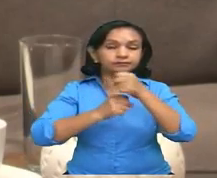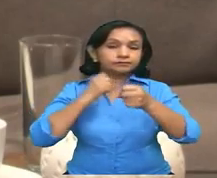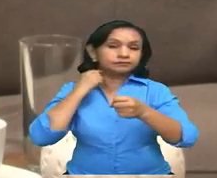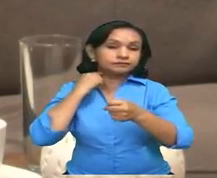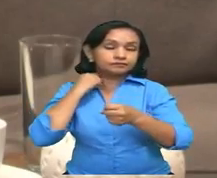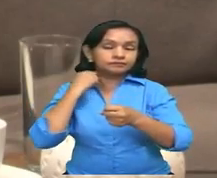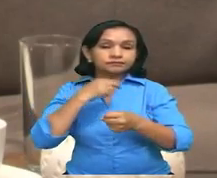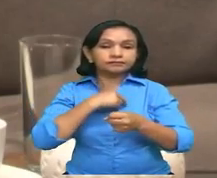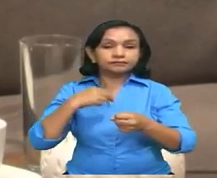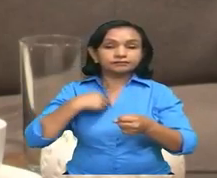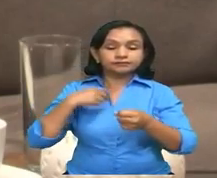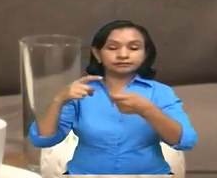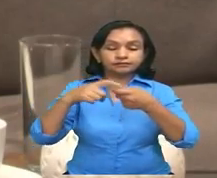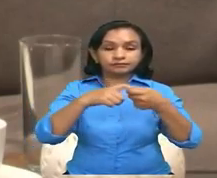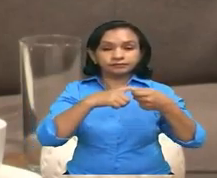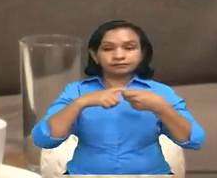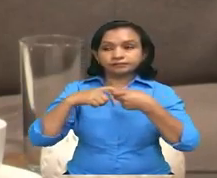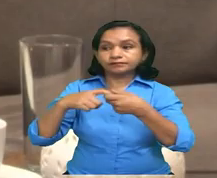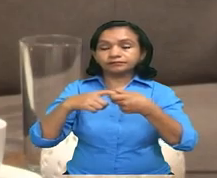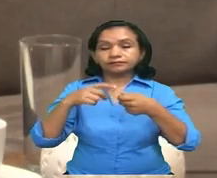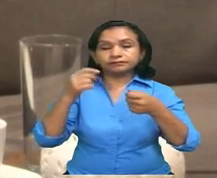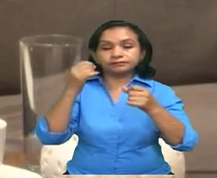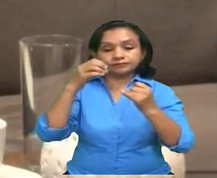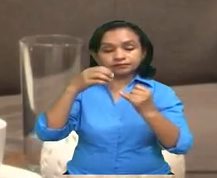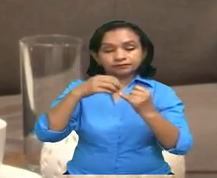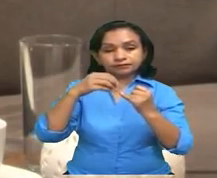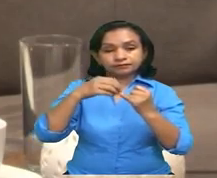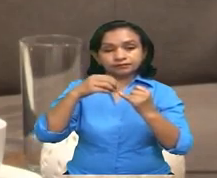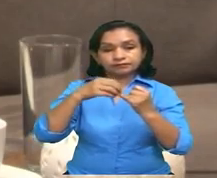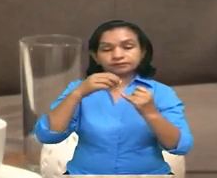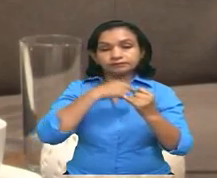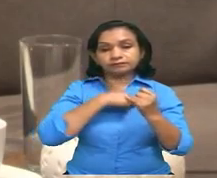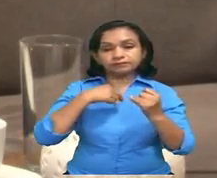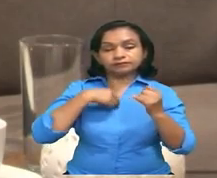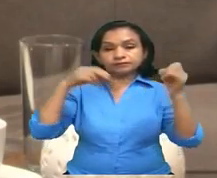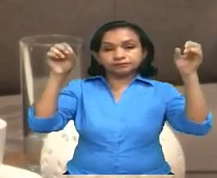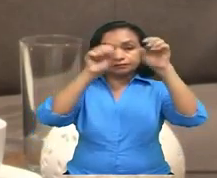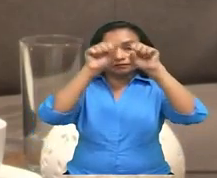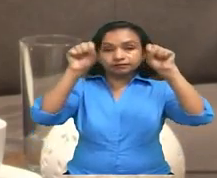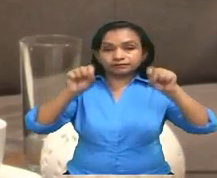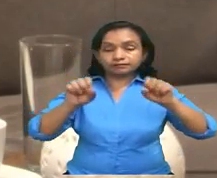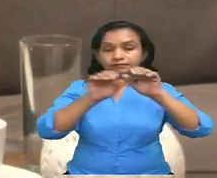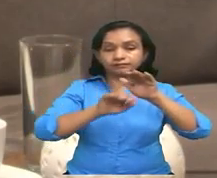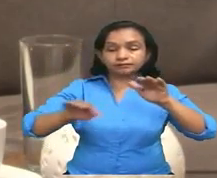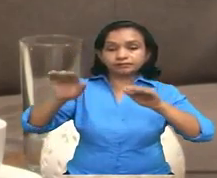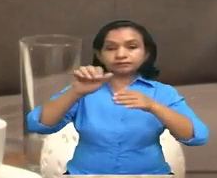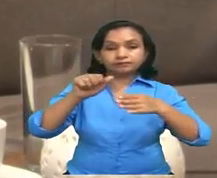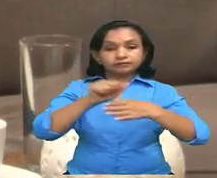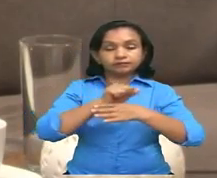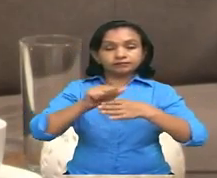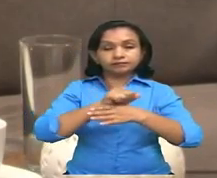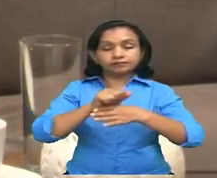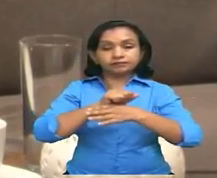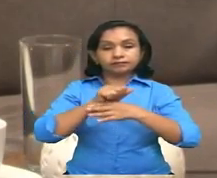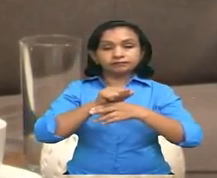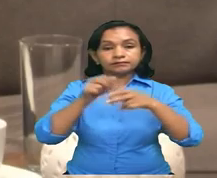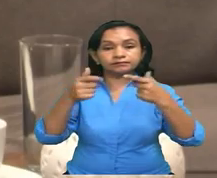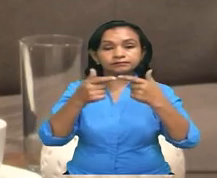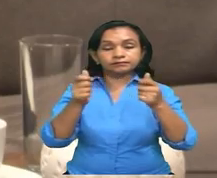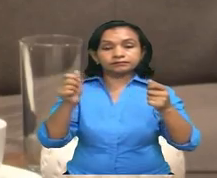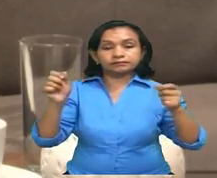promover. Entonces ellos nos están ayudando bastante en eso. También el tema de manipulación higiénica, atención al turista, son